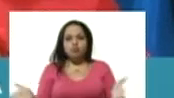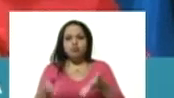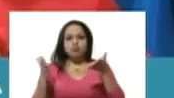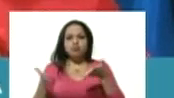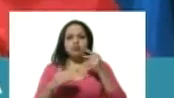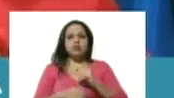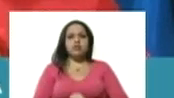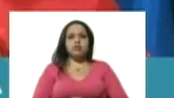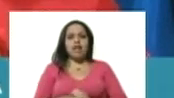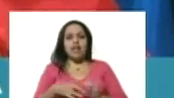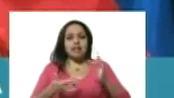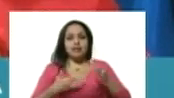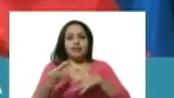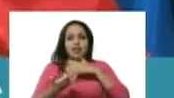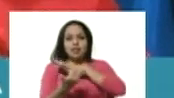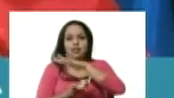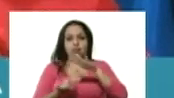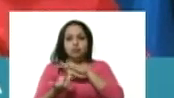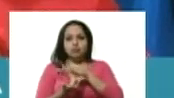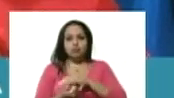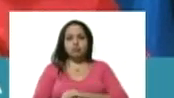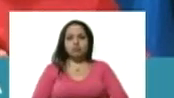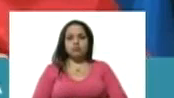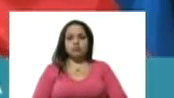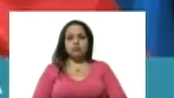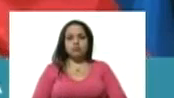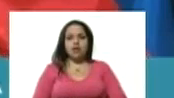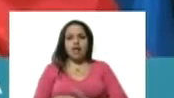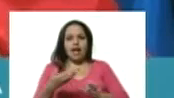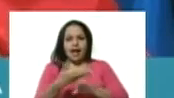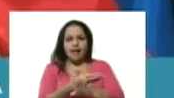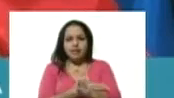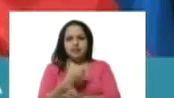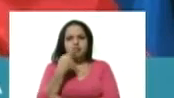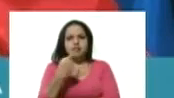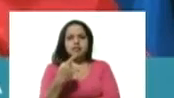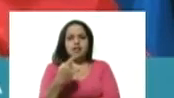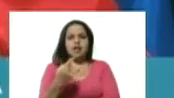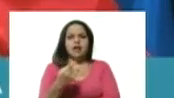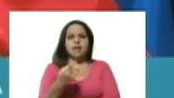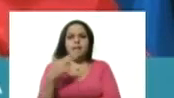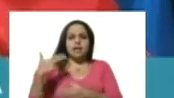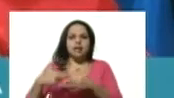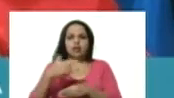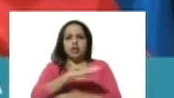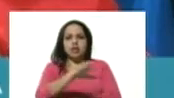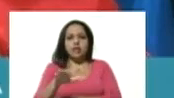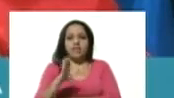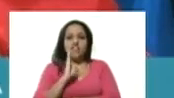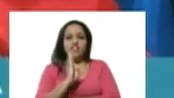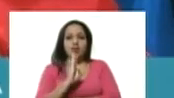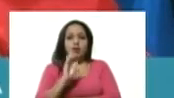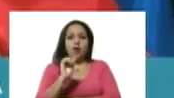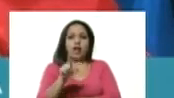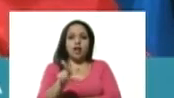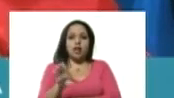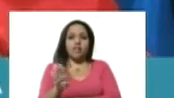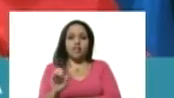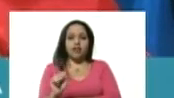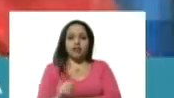estructuras institucionales. Ya decía, Petrocaribe, Banco del Alba, en el corto y mediano